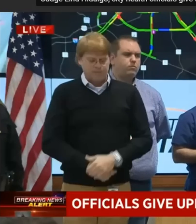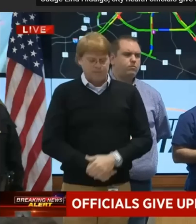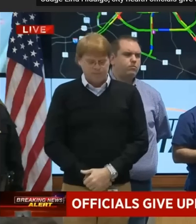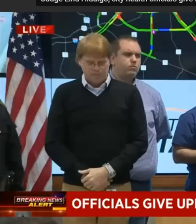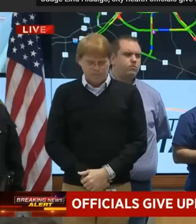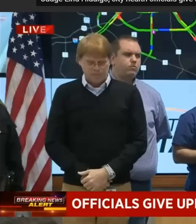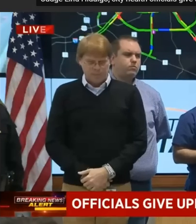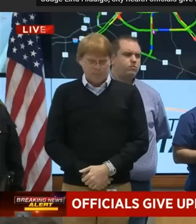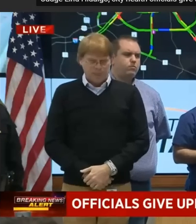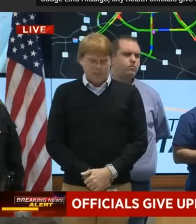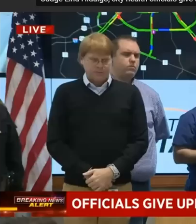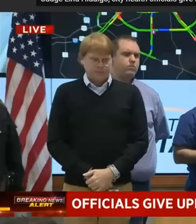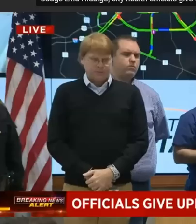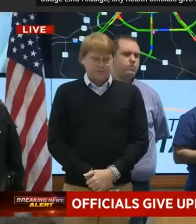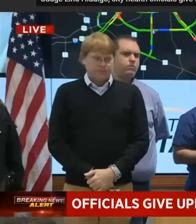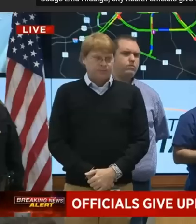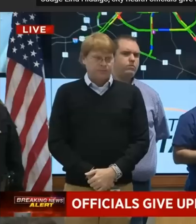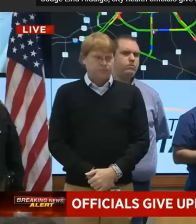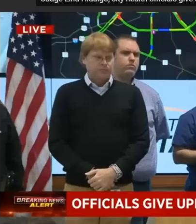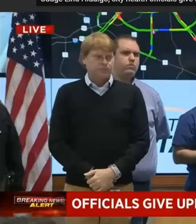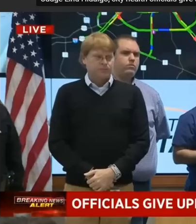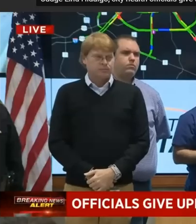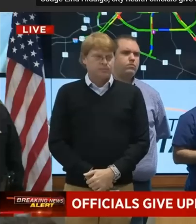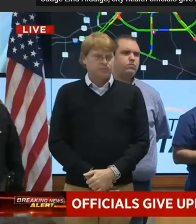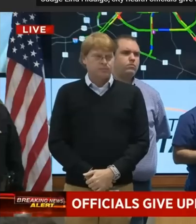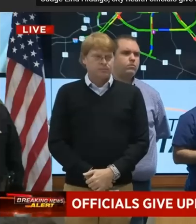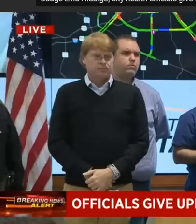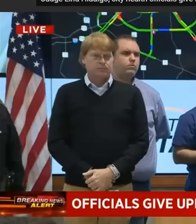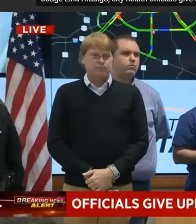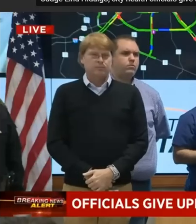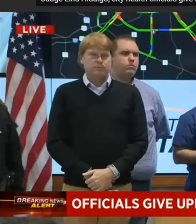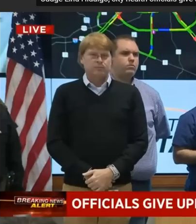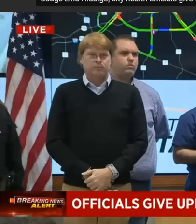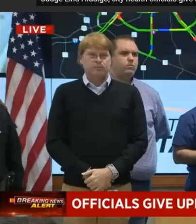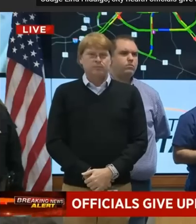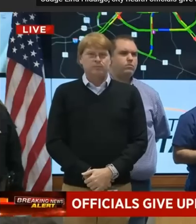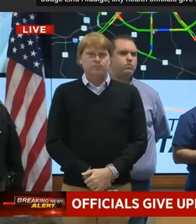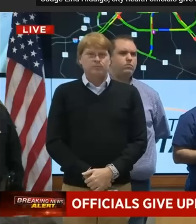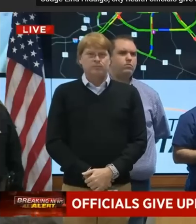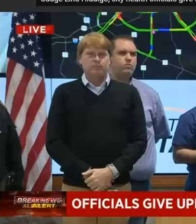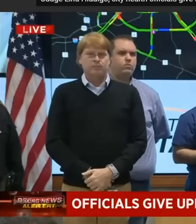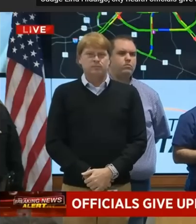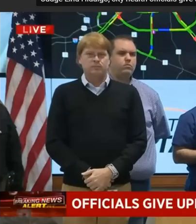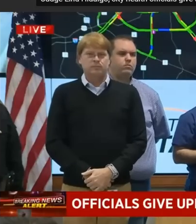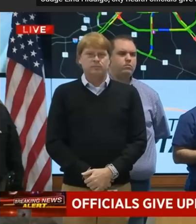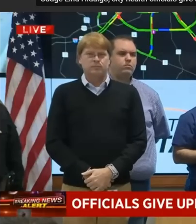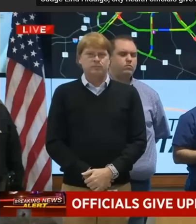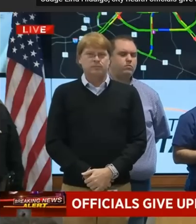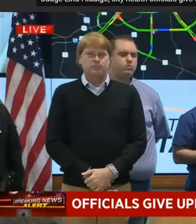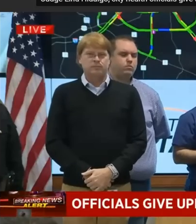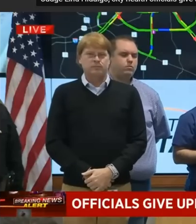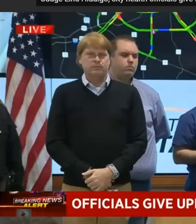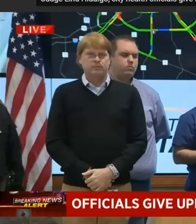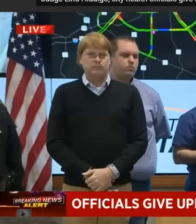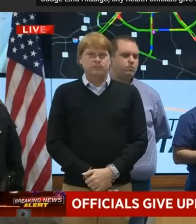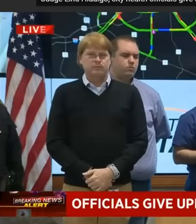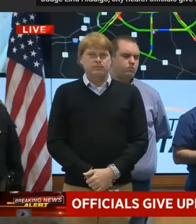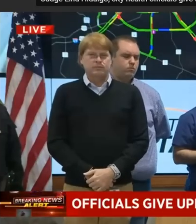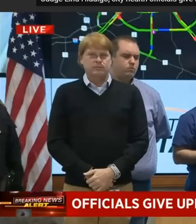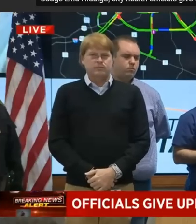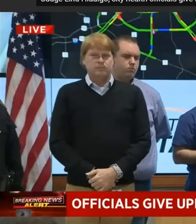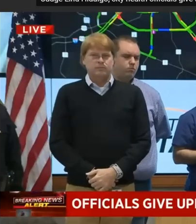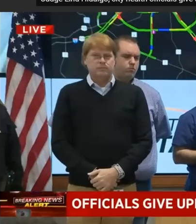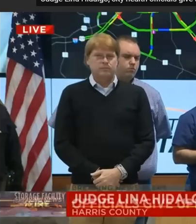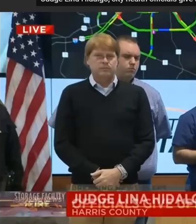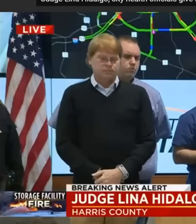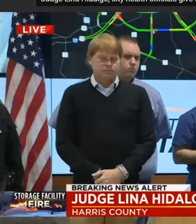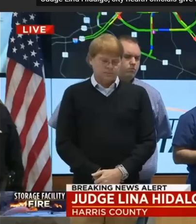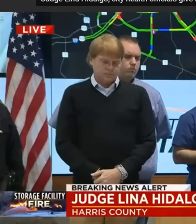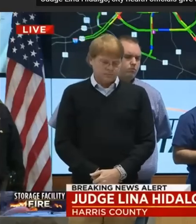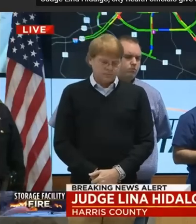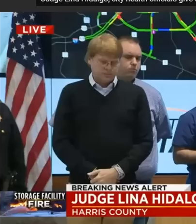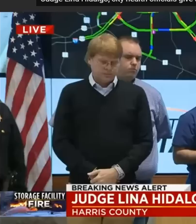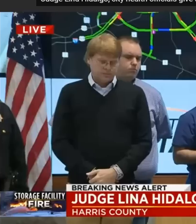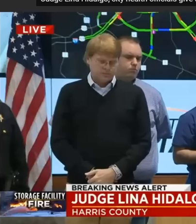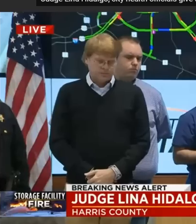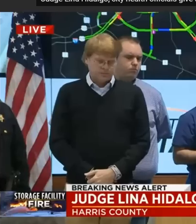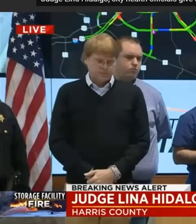vapor escapara el sitio del incidente es una posibilidad que esperábamos, así como esperábamos